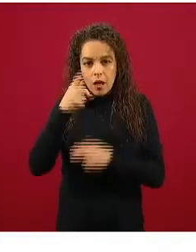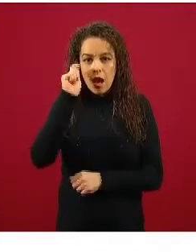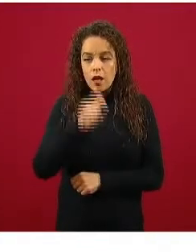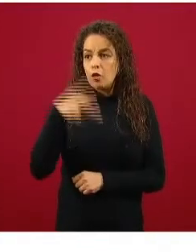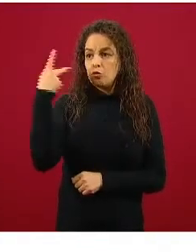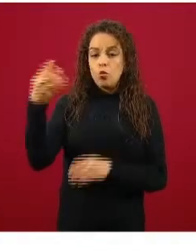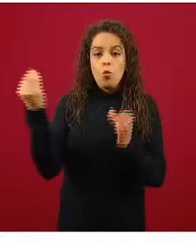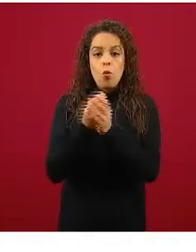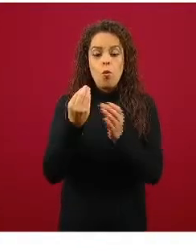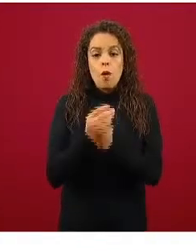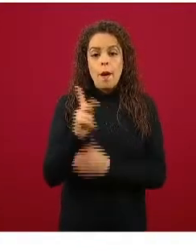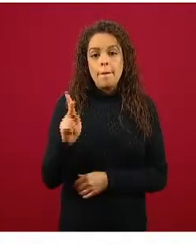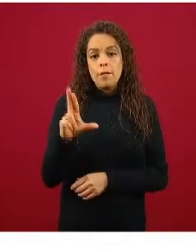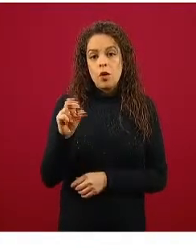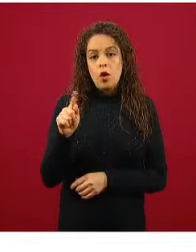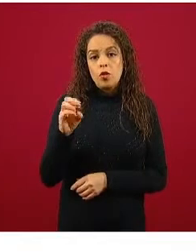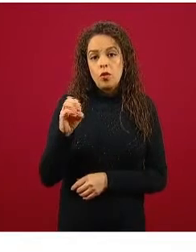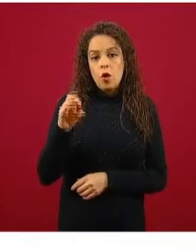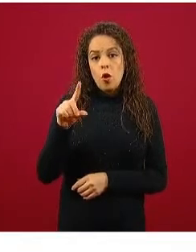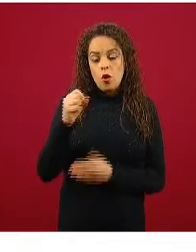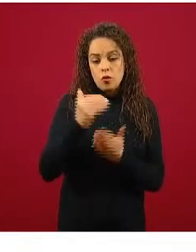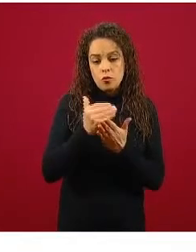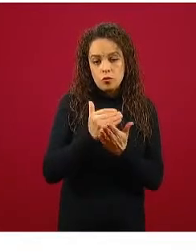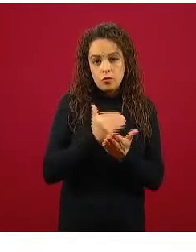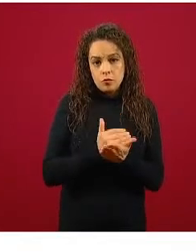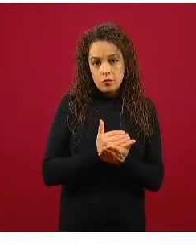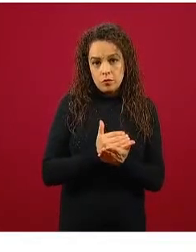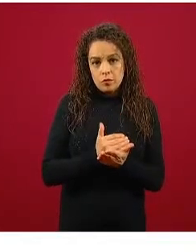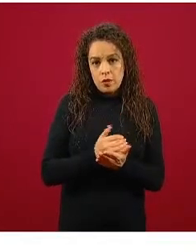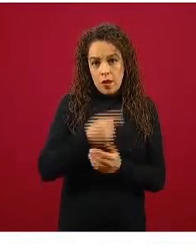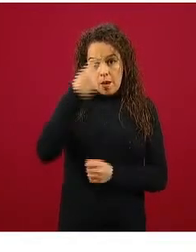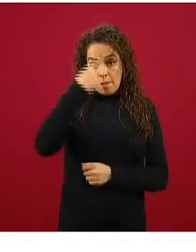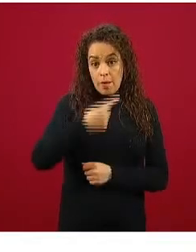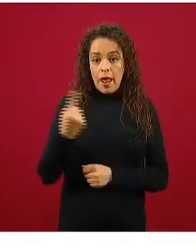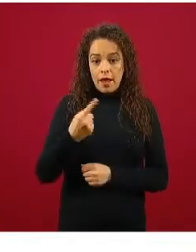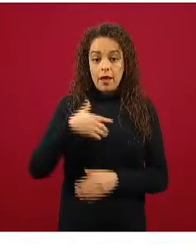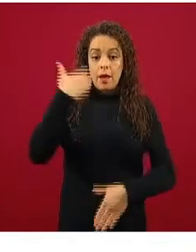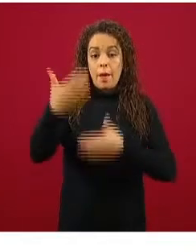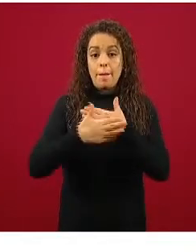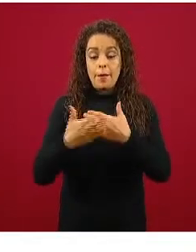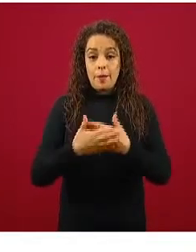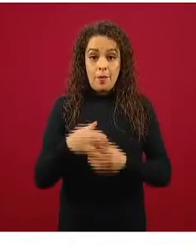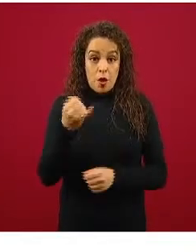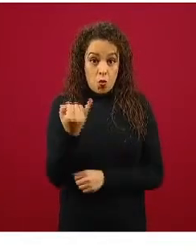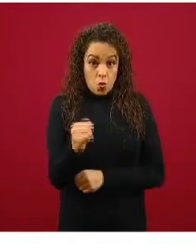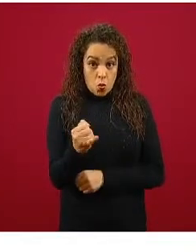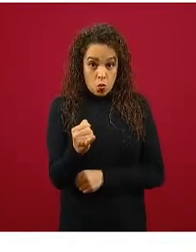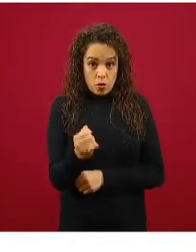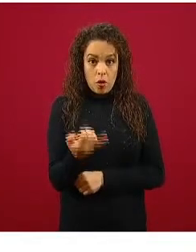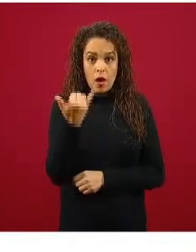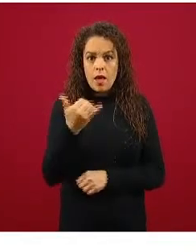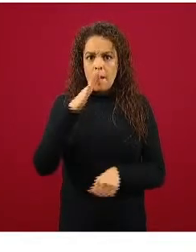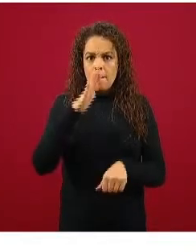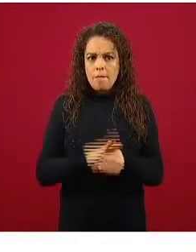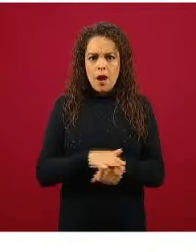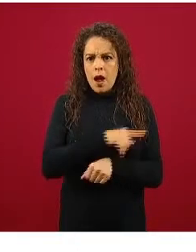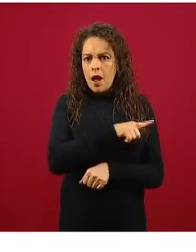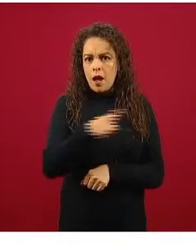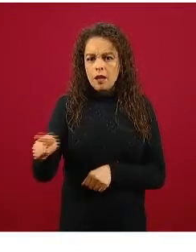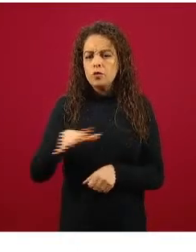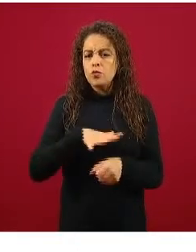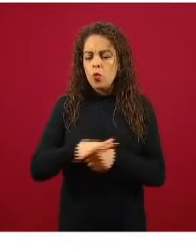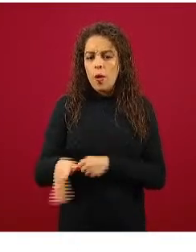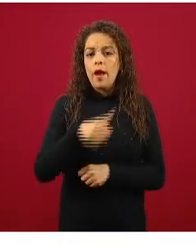preparando justo de cara al 1 de junio y que muchas de ellas, sobre todo de la industria del transporte y de la